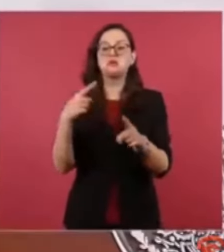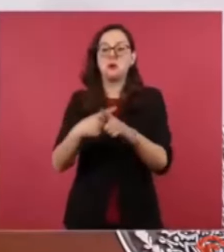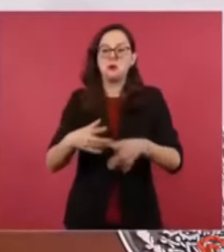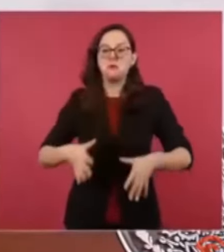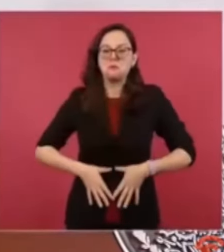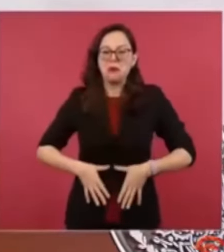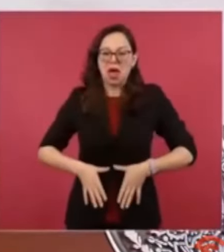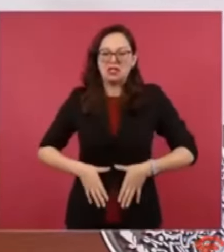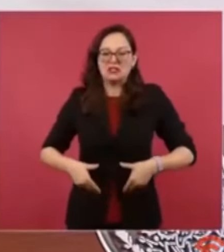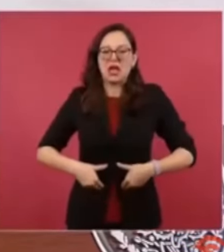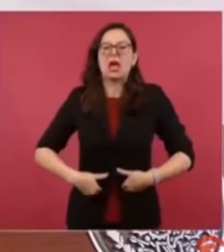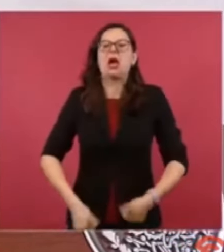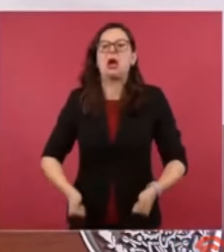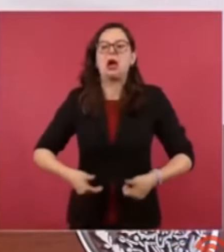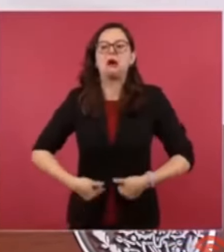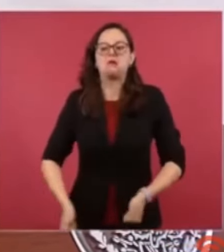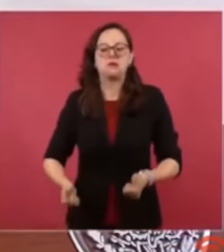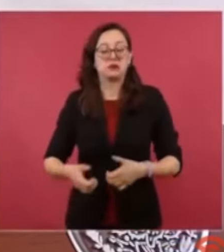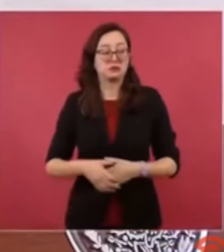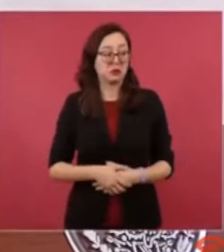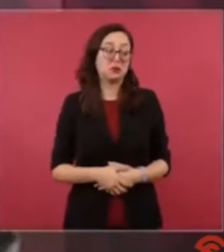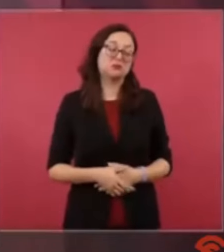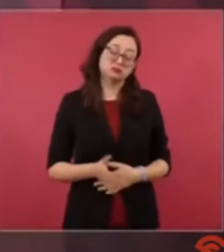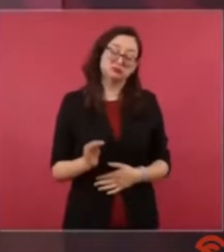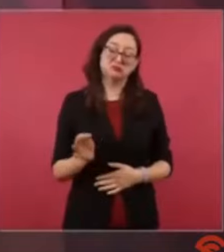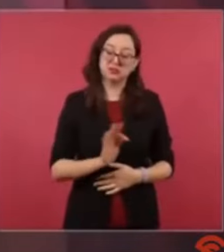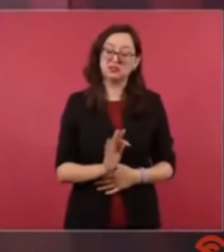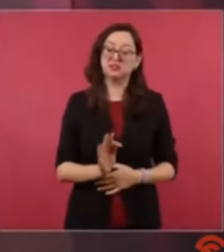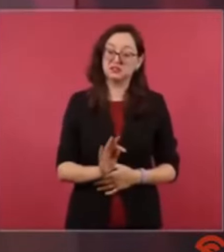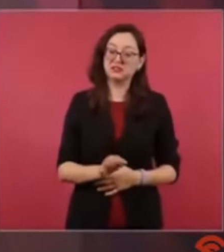sí, sí tiene que ver con la panza.